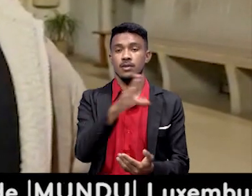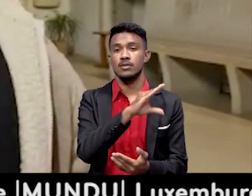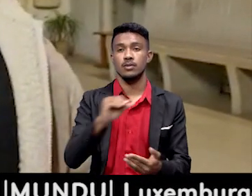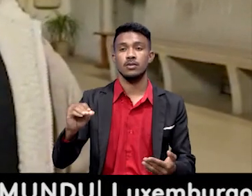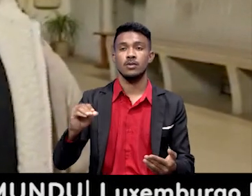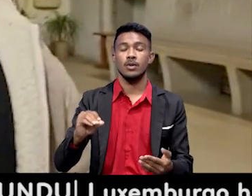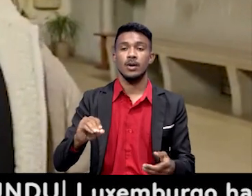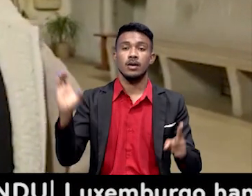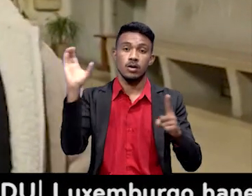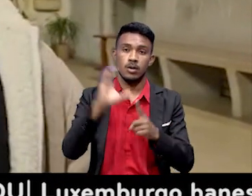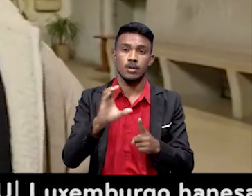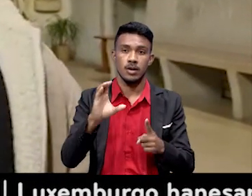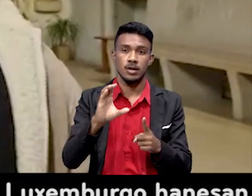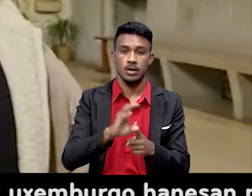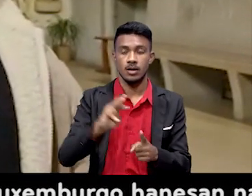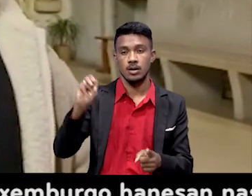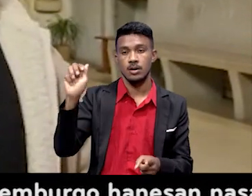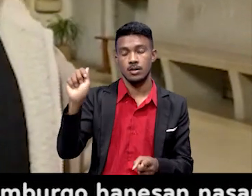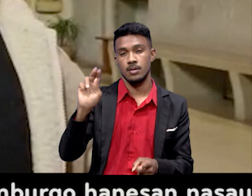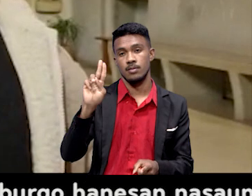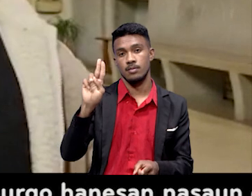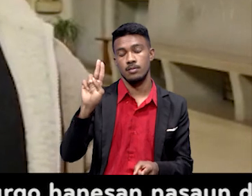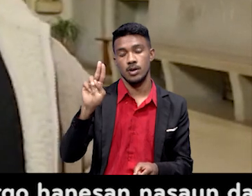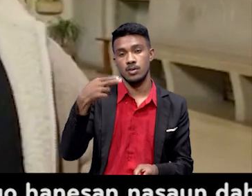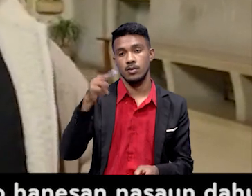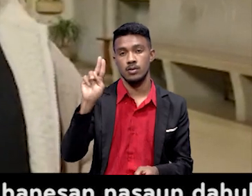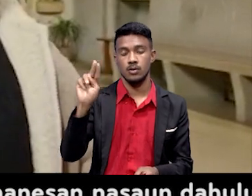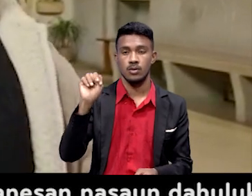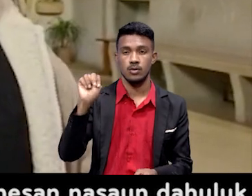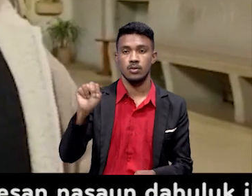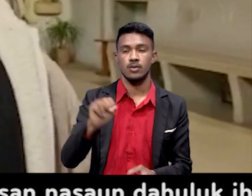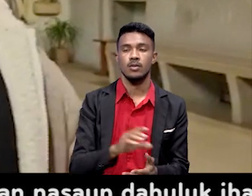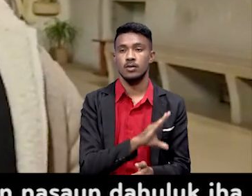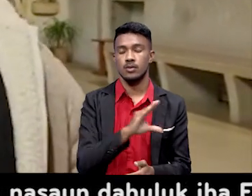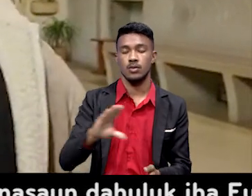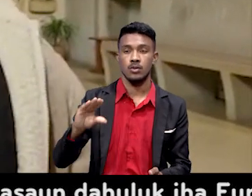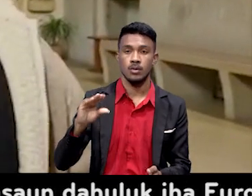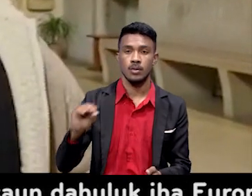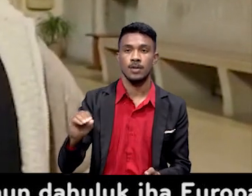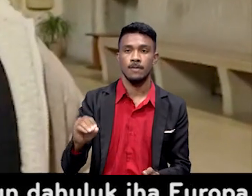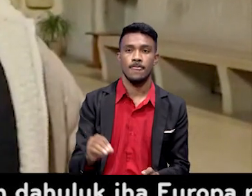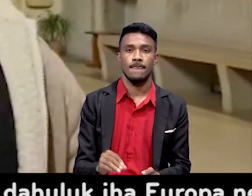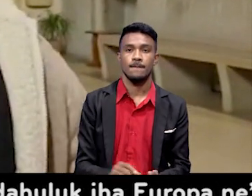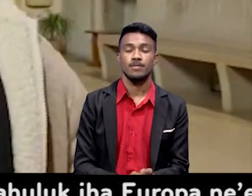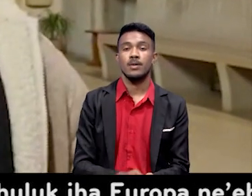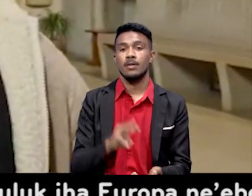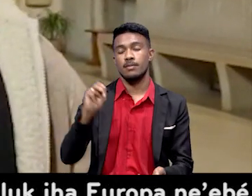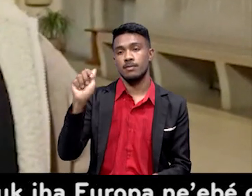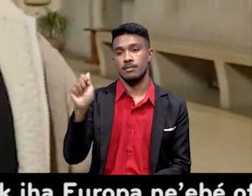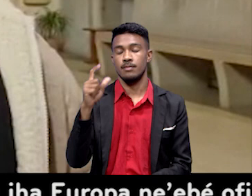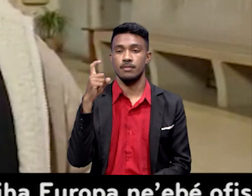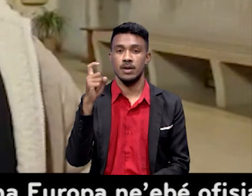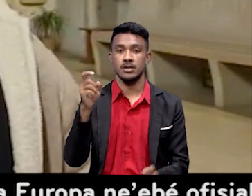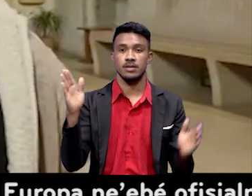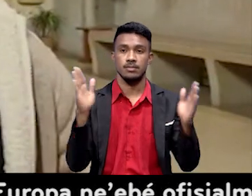moço para o Trimalo que roi, tio, avô, mohuno, no moço Max Stahl, missa